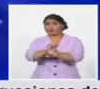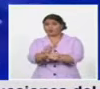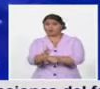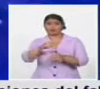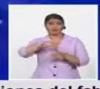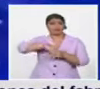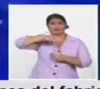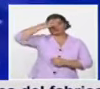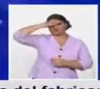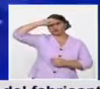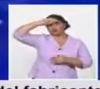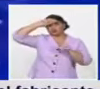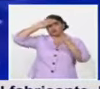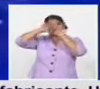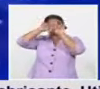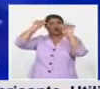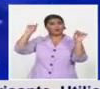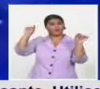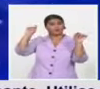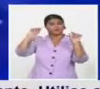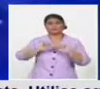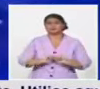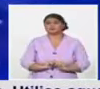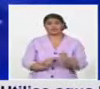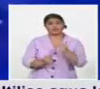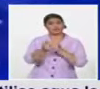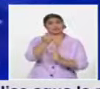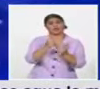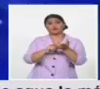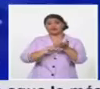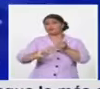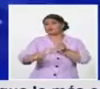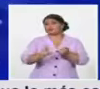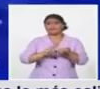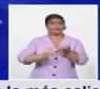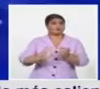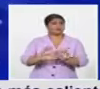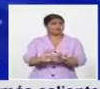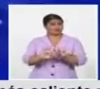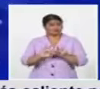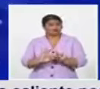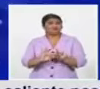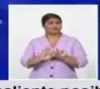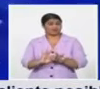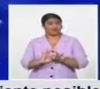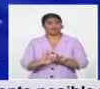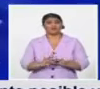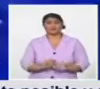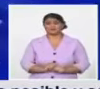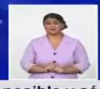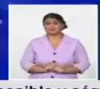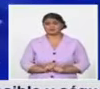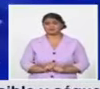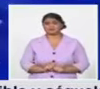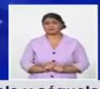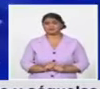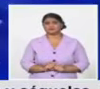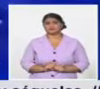Cuba y en algunos territorios con un poco de más particularidad, pues mucho más que en otros